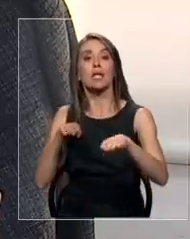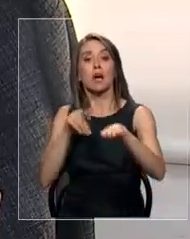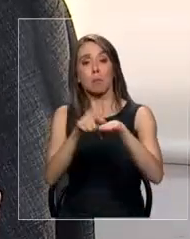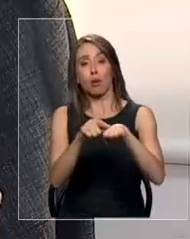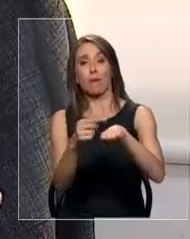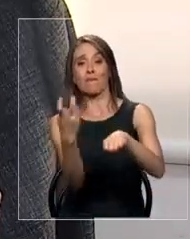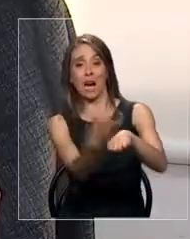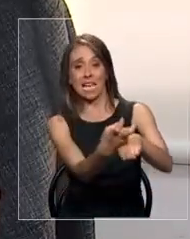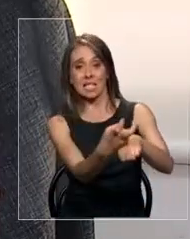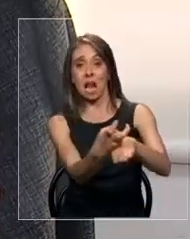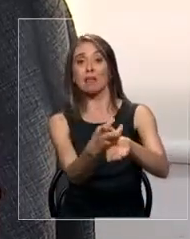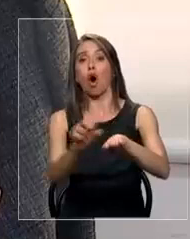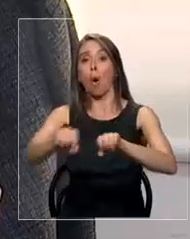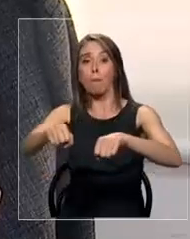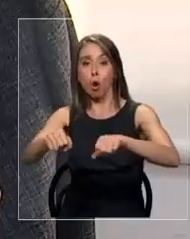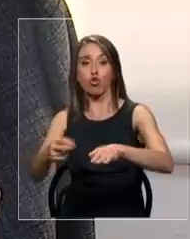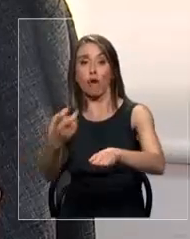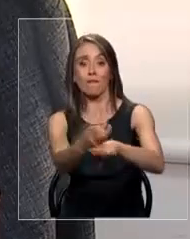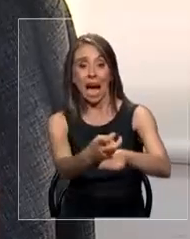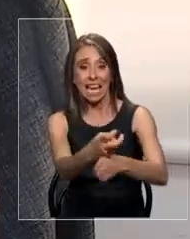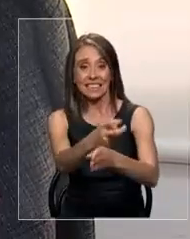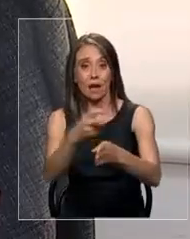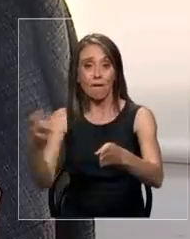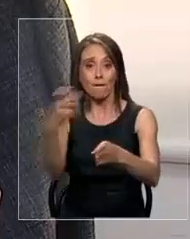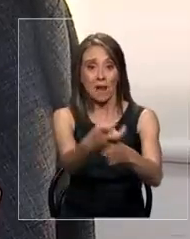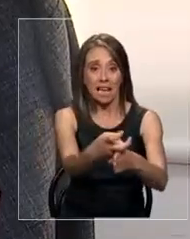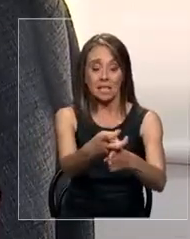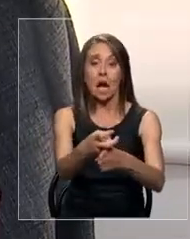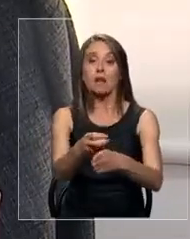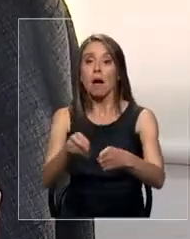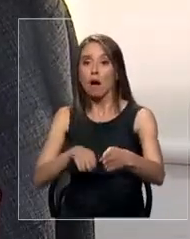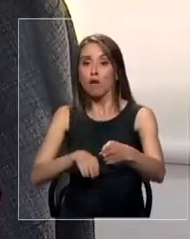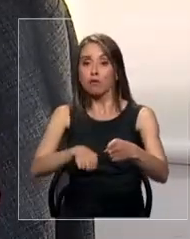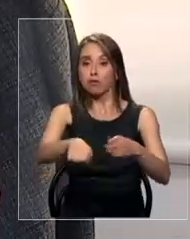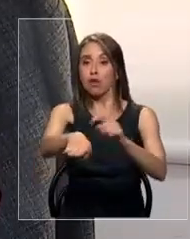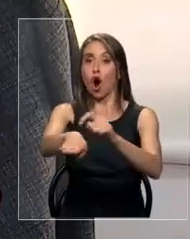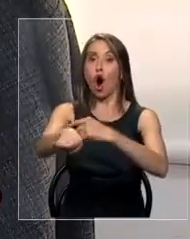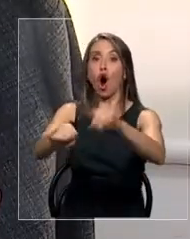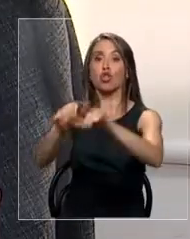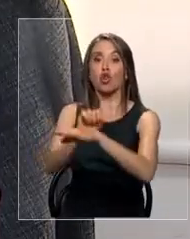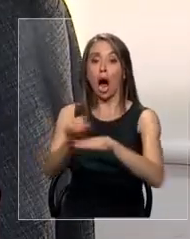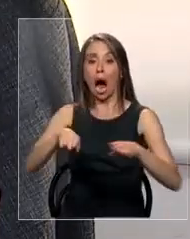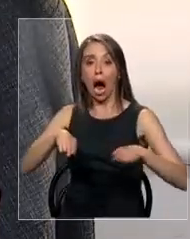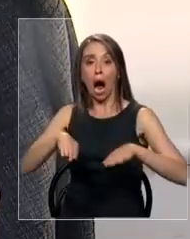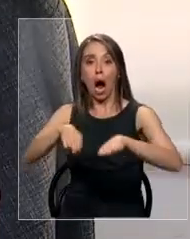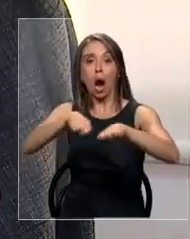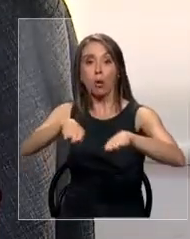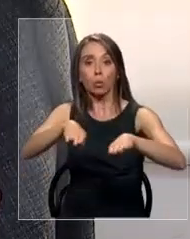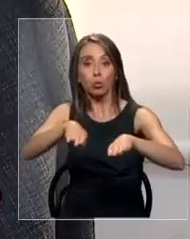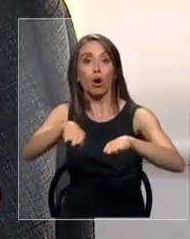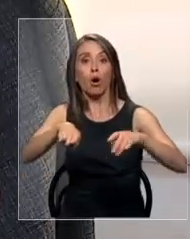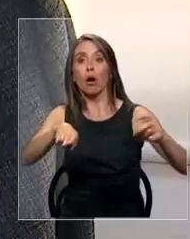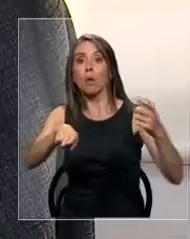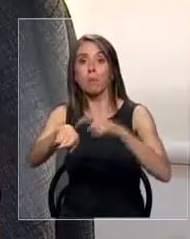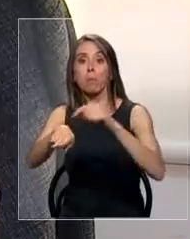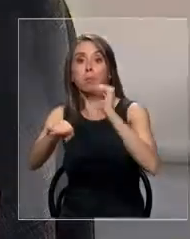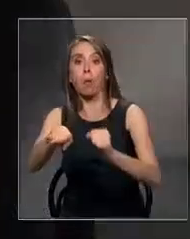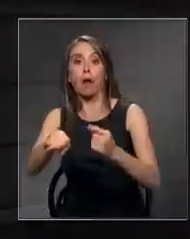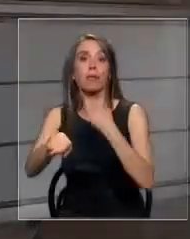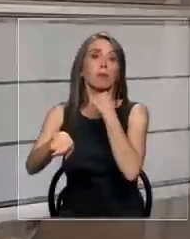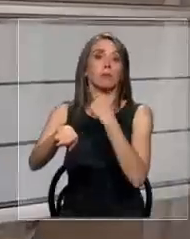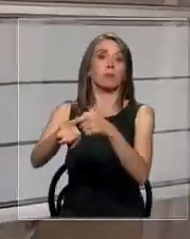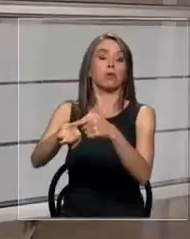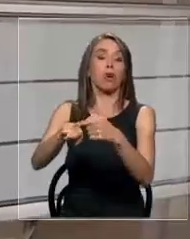van pasando por el lugar. De hecho, hemos visto casos donde los sujetos se dan a la fuga en contra del sentido del tránsito en las mismas